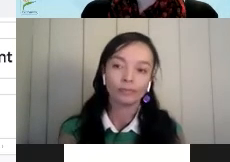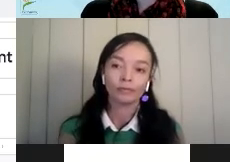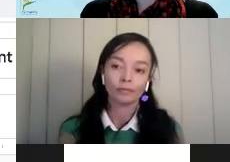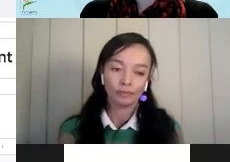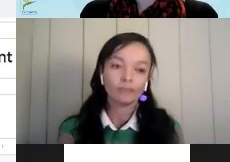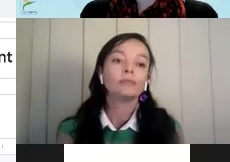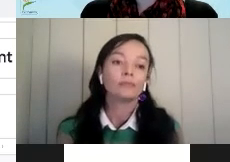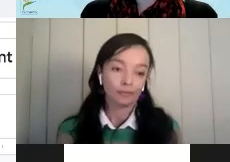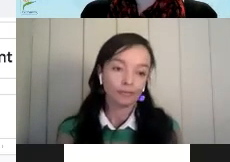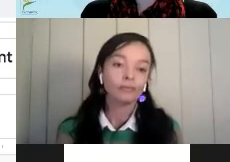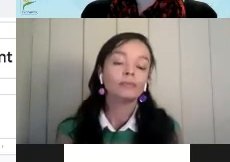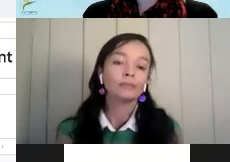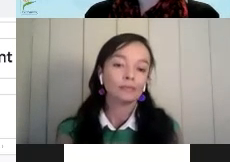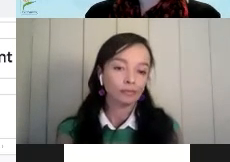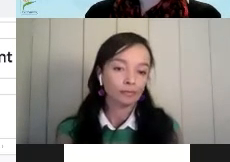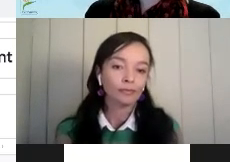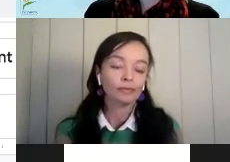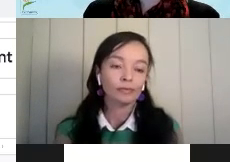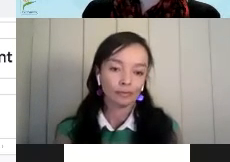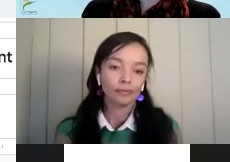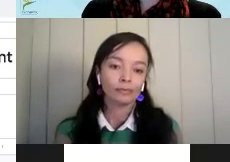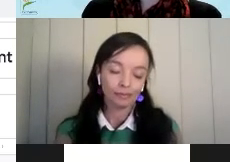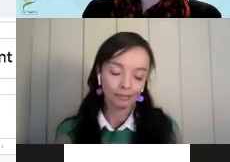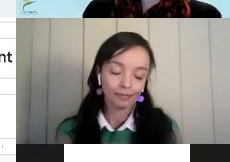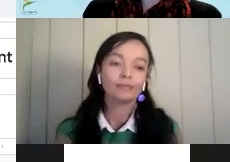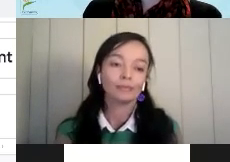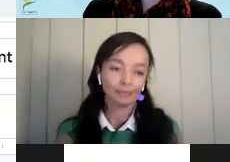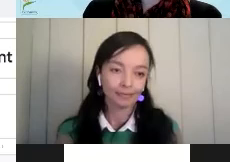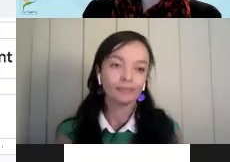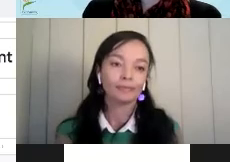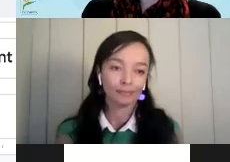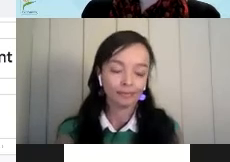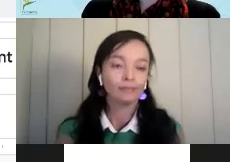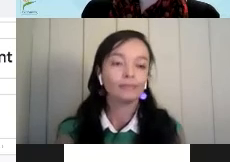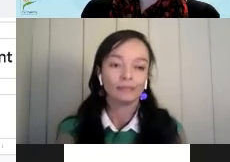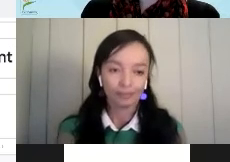lo pueden leer y saber que no es muy buen tiempo para estar ahí visitando.